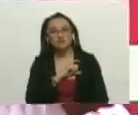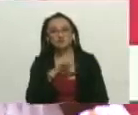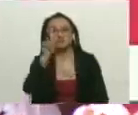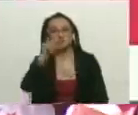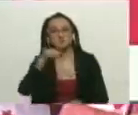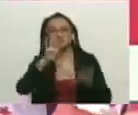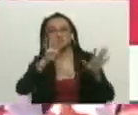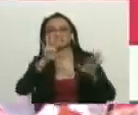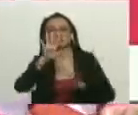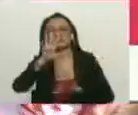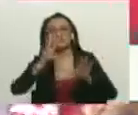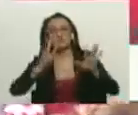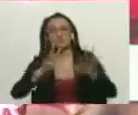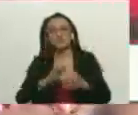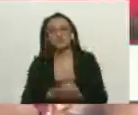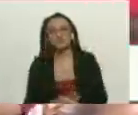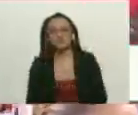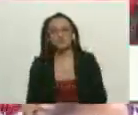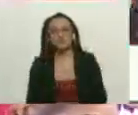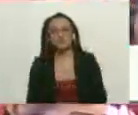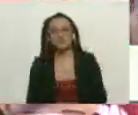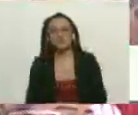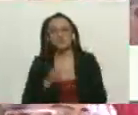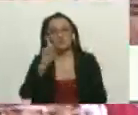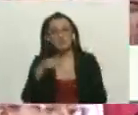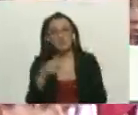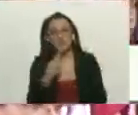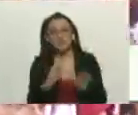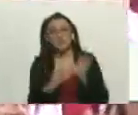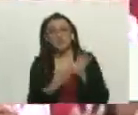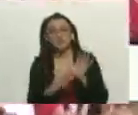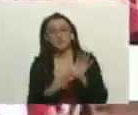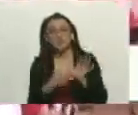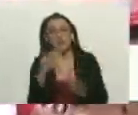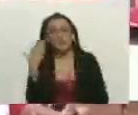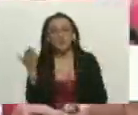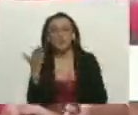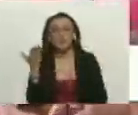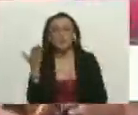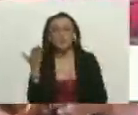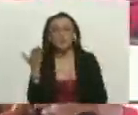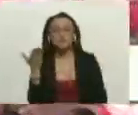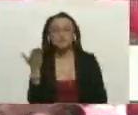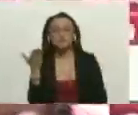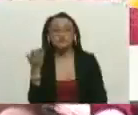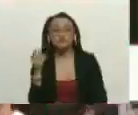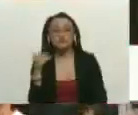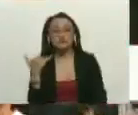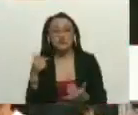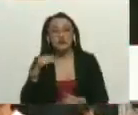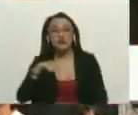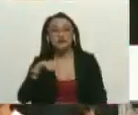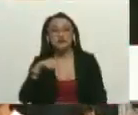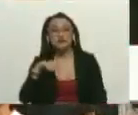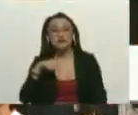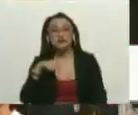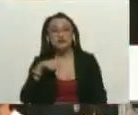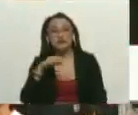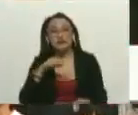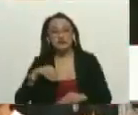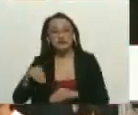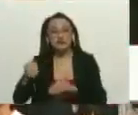enero de 1958. Pero también queremos decirlo con mucho orgullo. fue acá, en esta